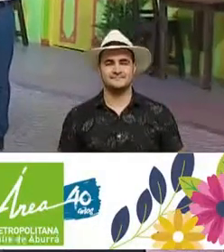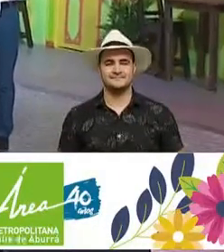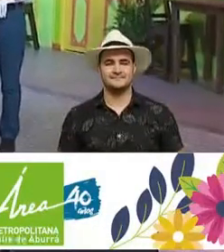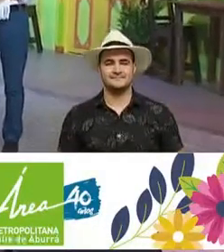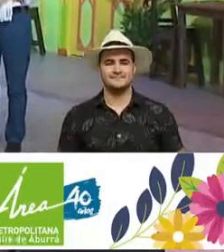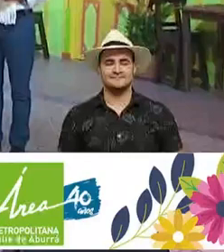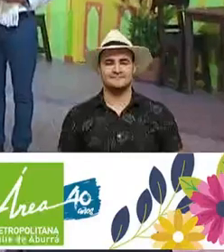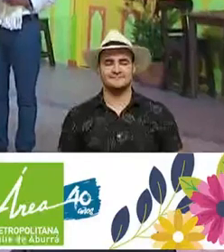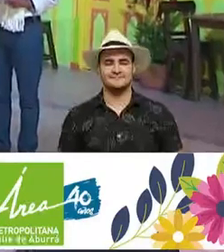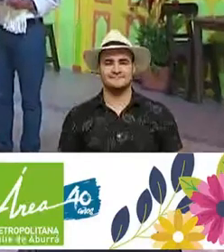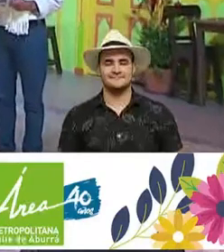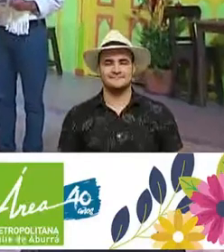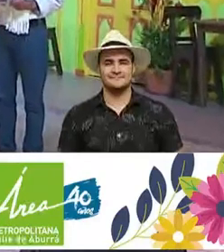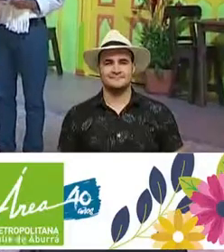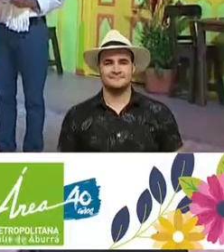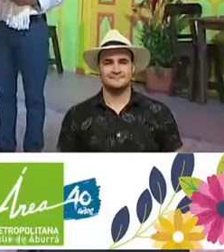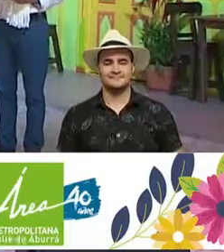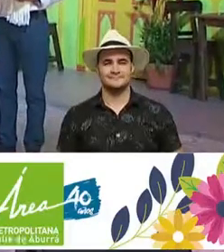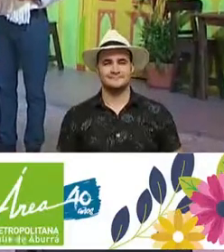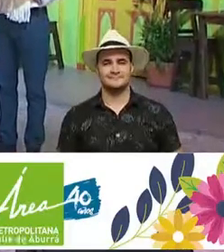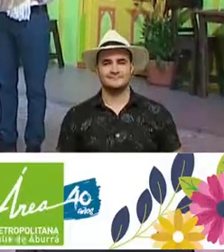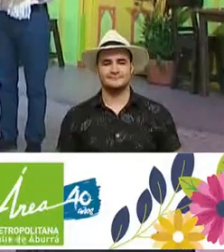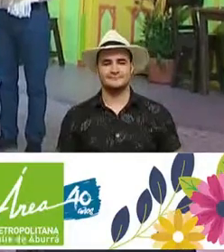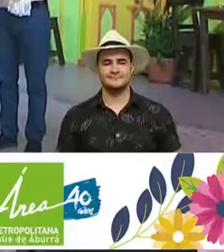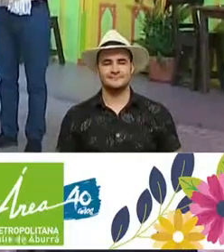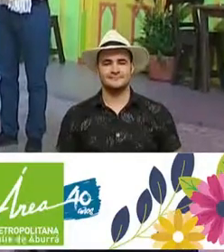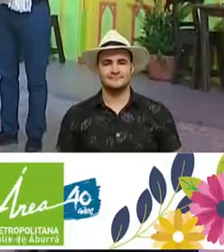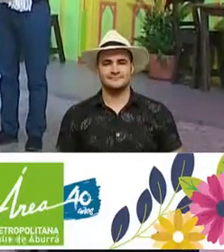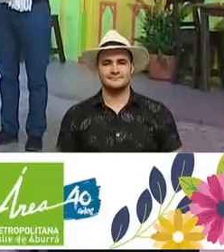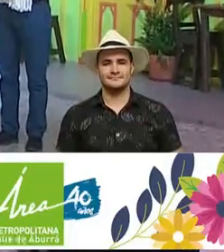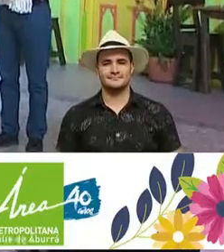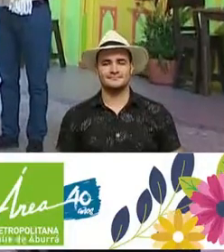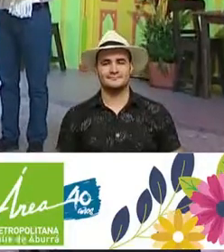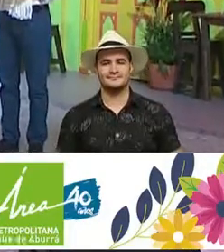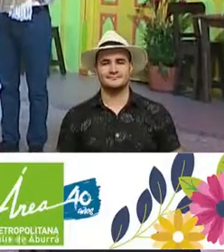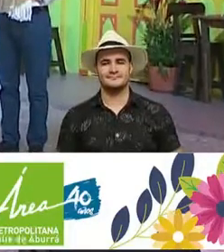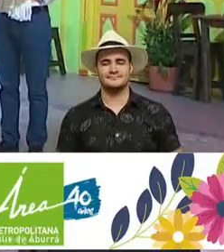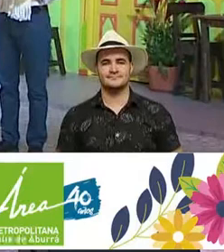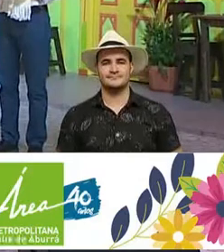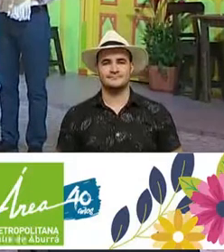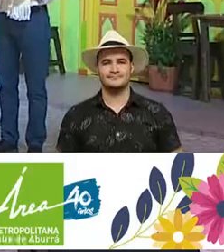Área Metropolitana del Valle de Aburrá. Futuro sostenible, 40 años.